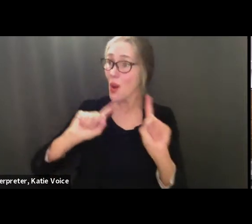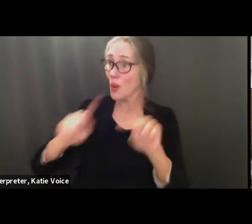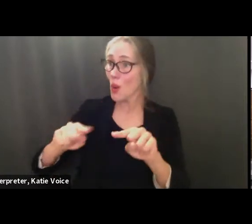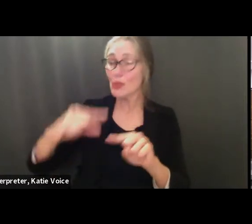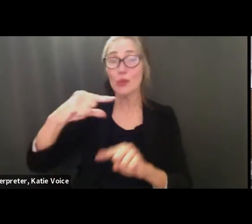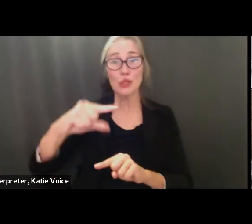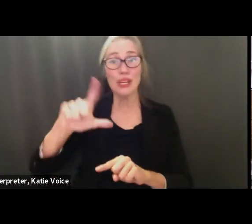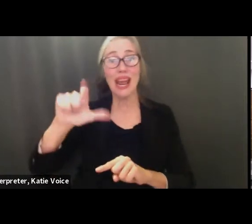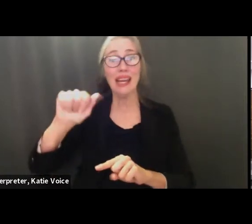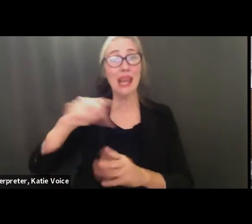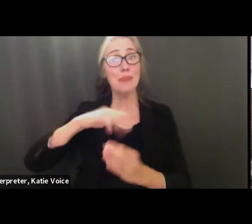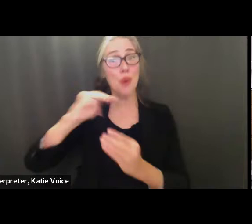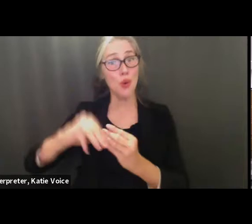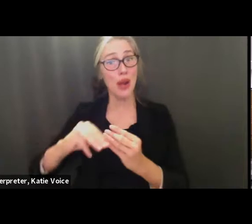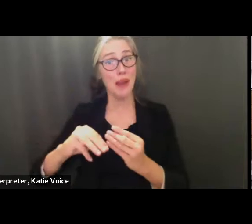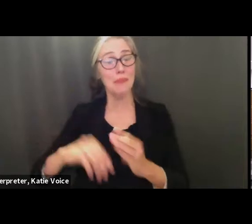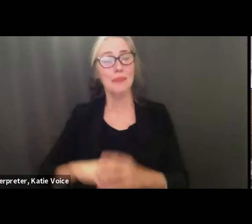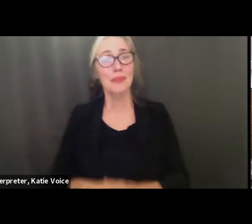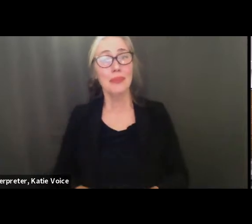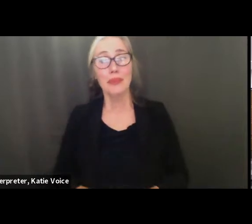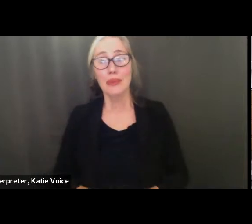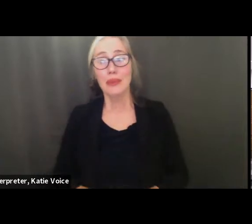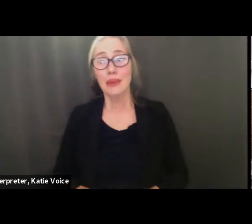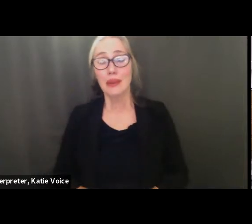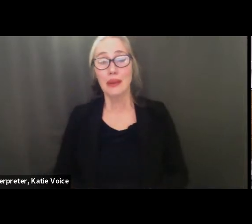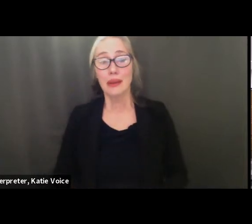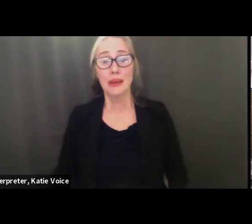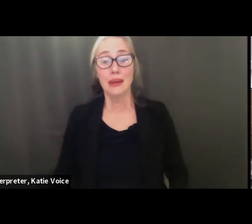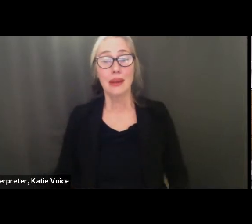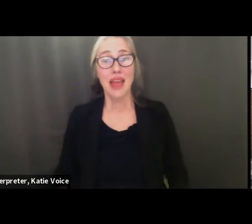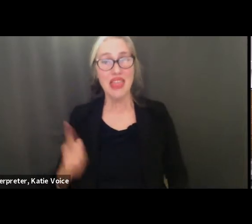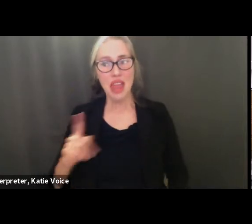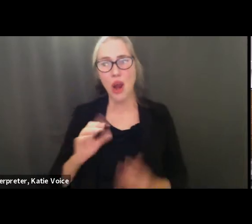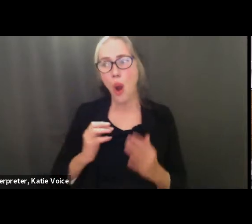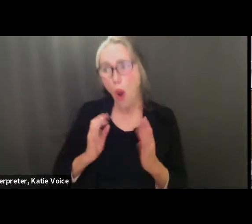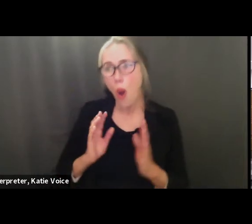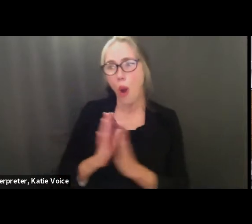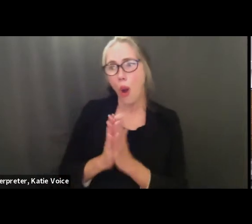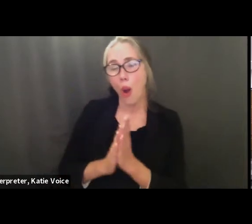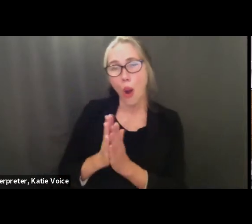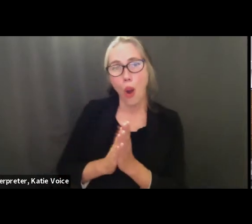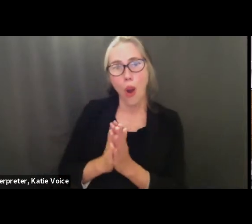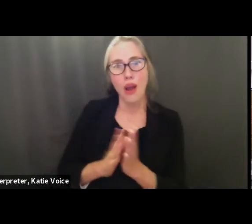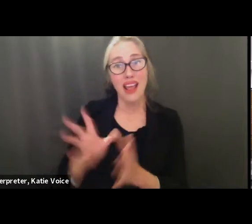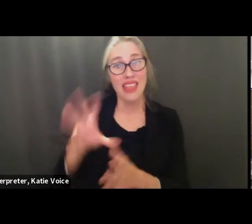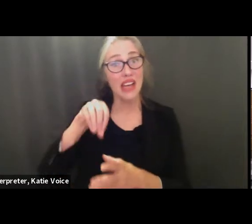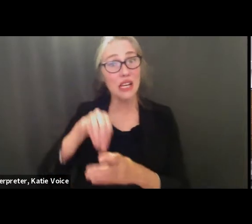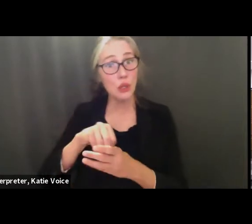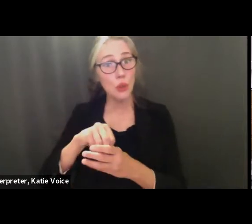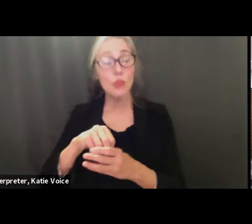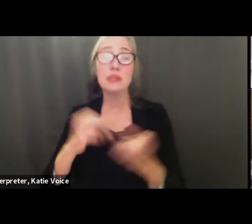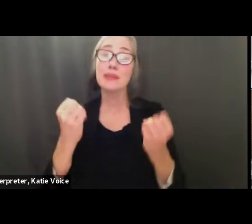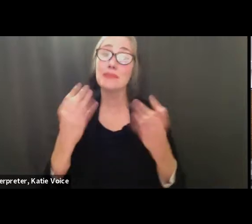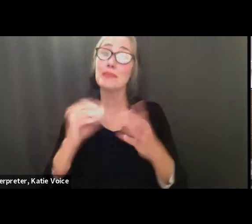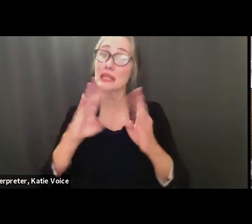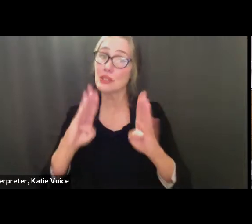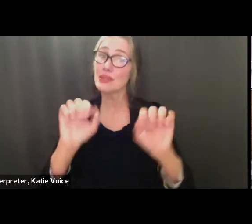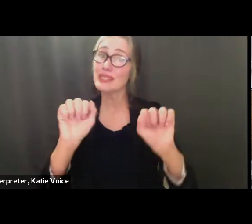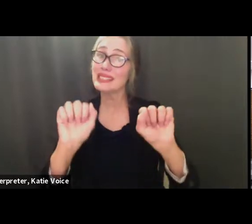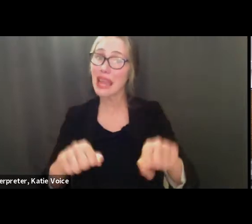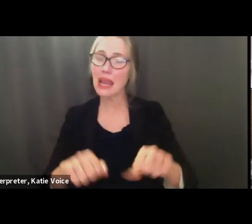con capacidad de ser multilingües y con un futuro brillante que no solo es el multilingüismo, sino en todas las áreas en